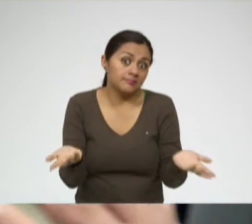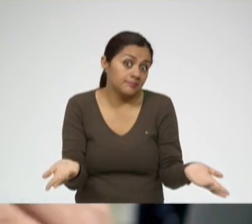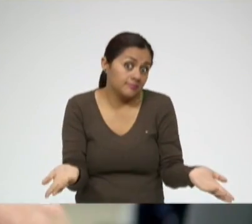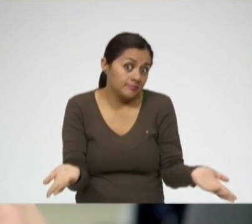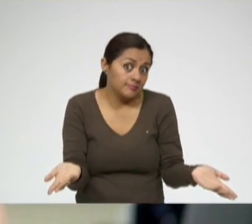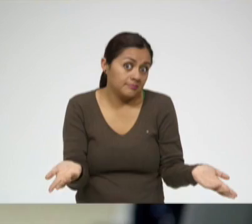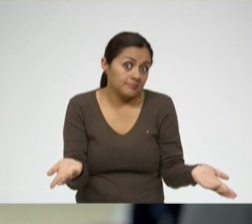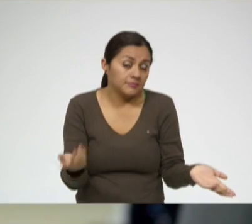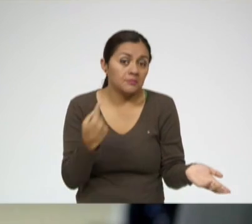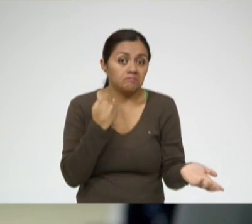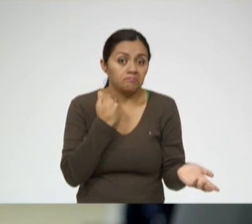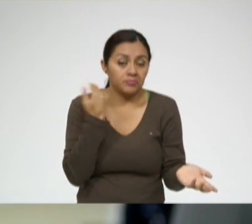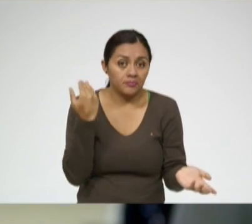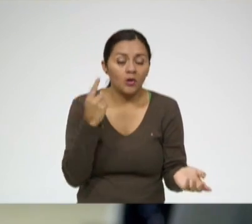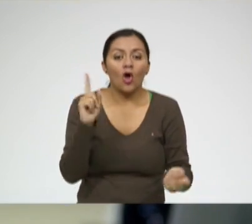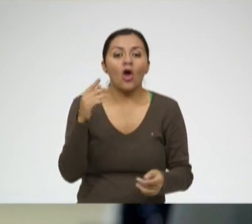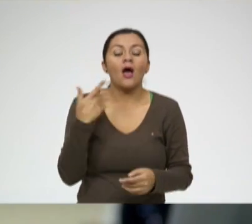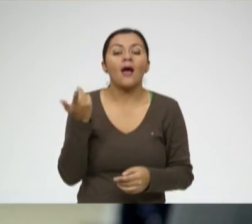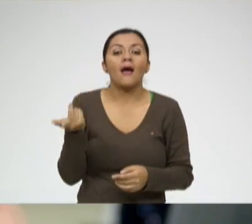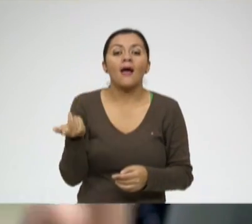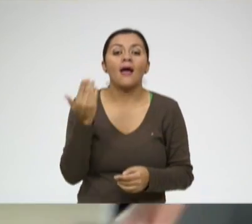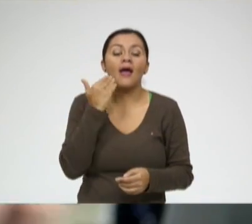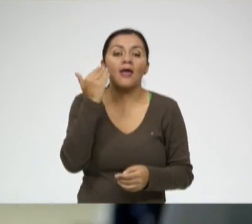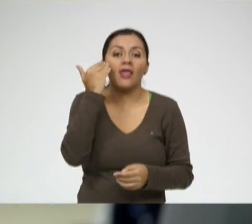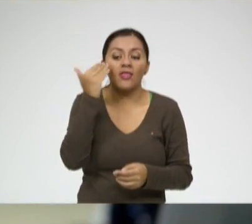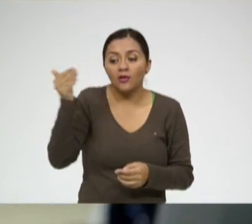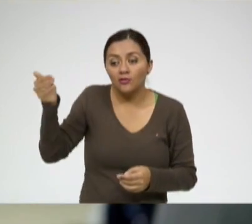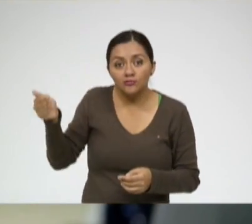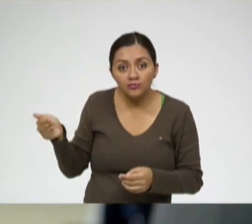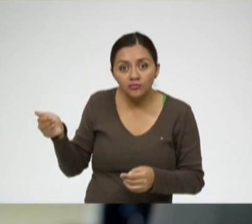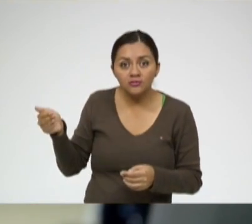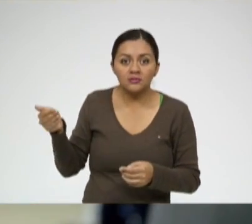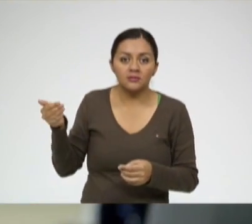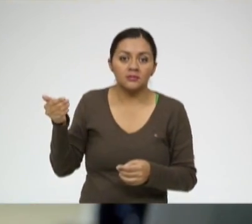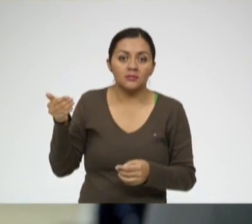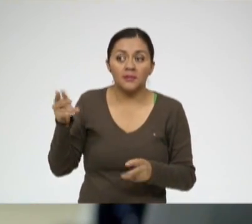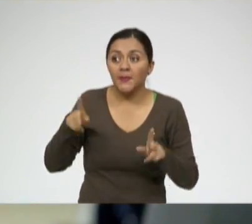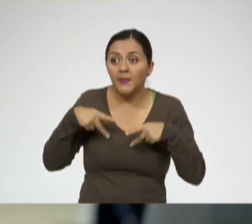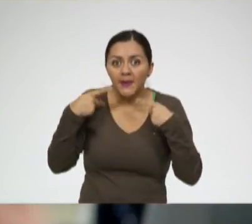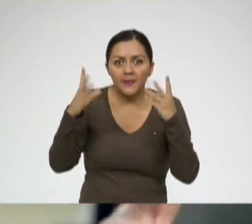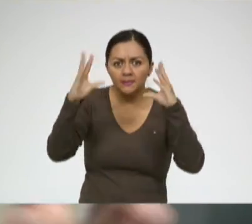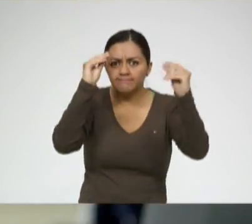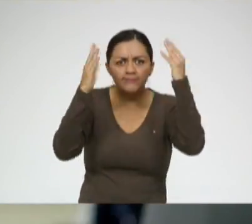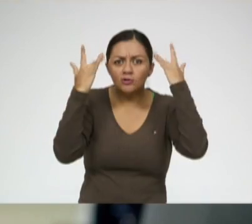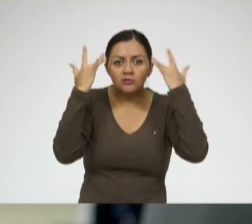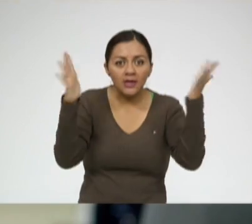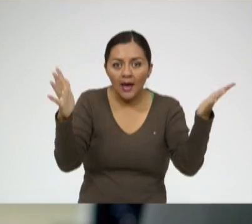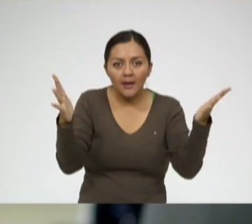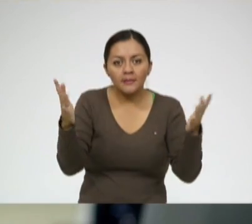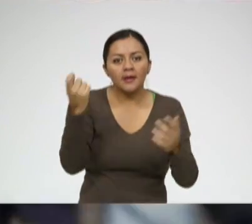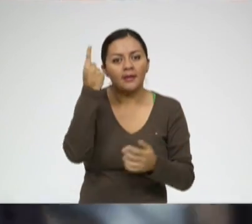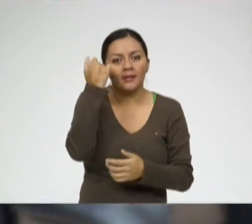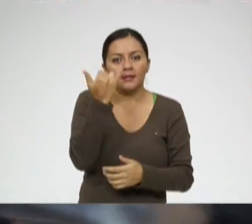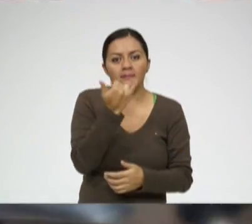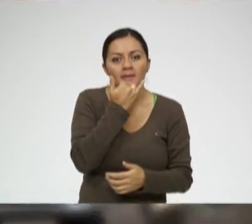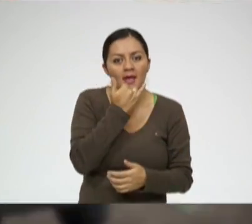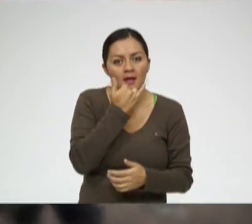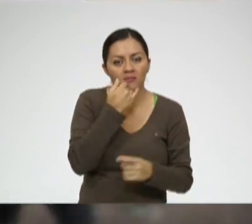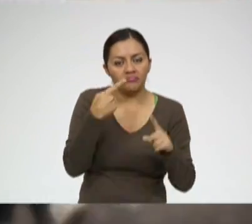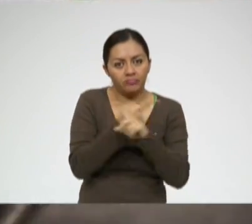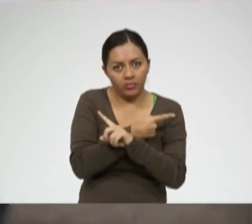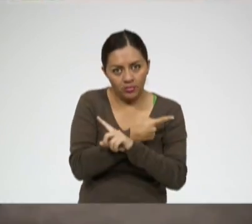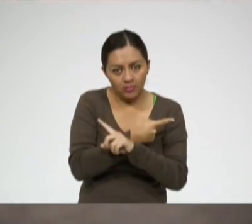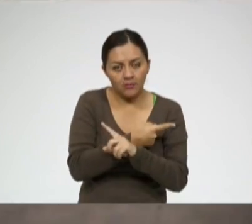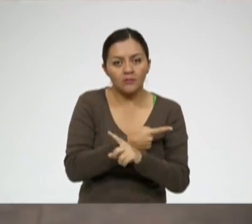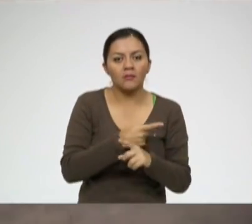y que por su cortedad de edad y porque no ha vivido puede malentenderlos y mal utilizarlos. El control